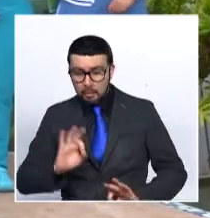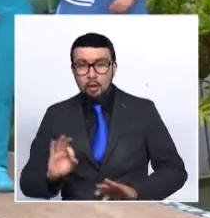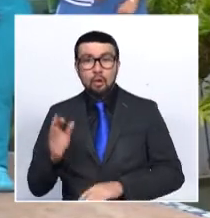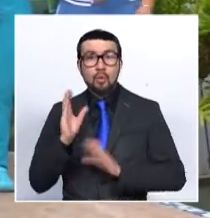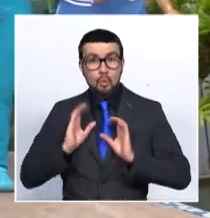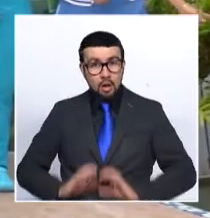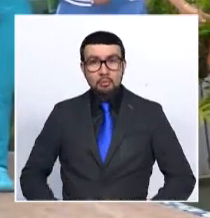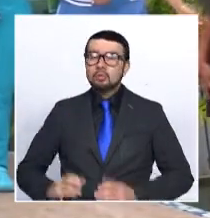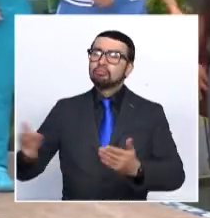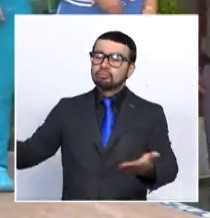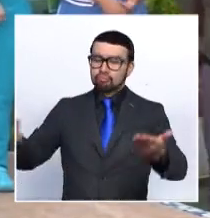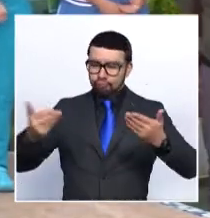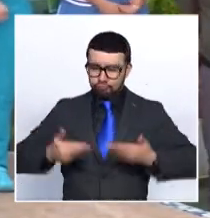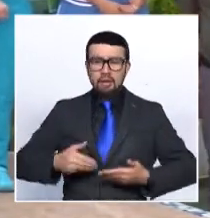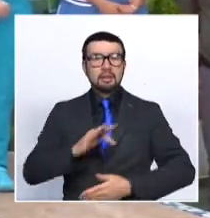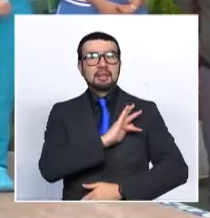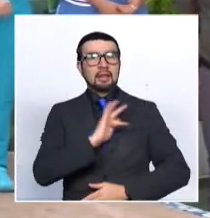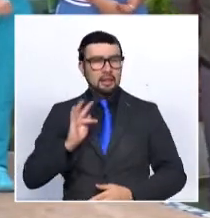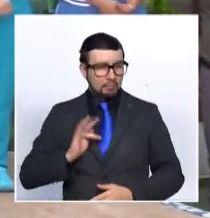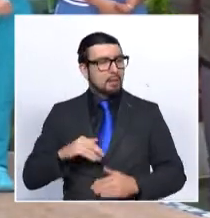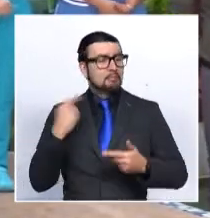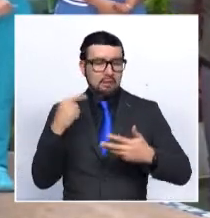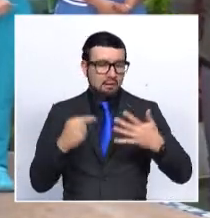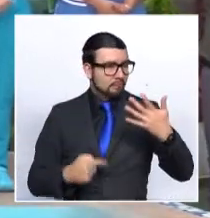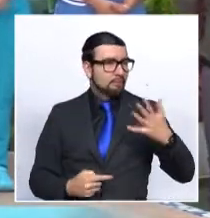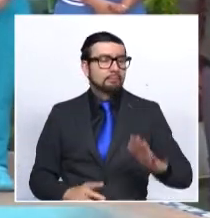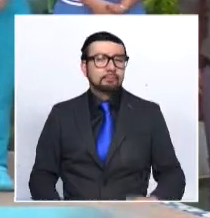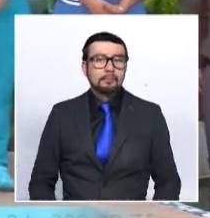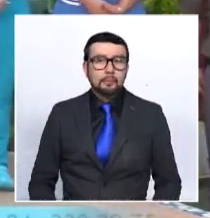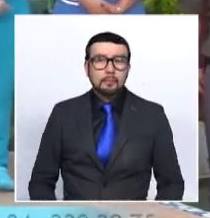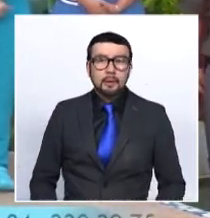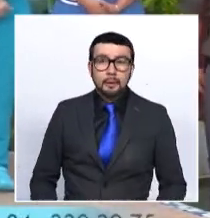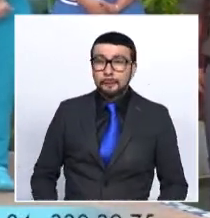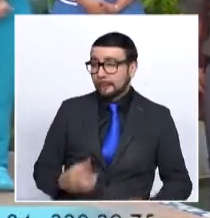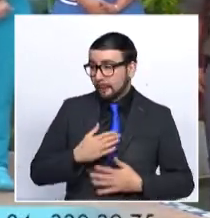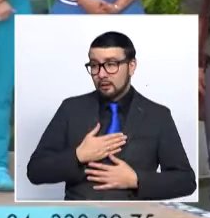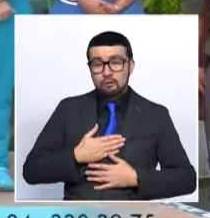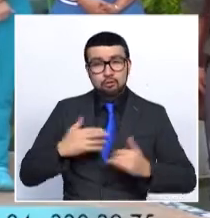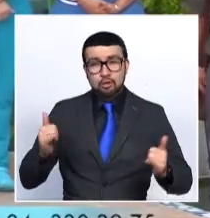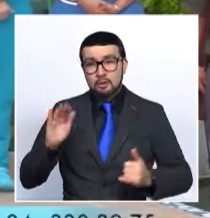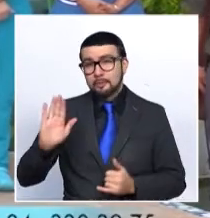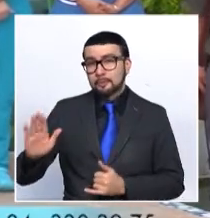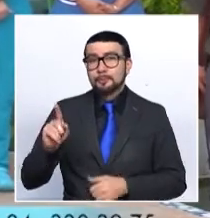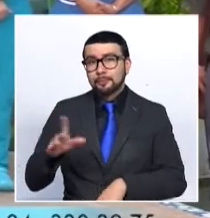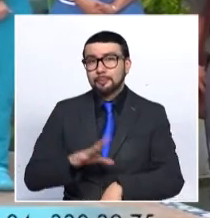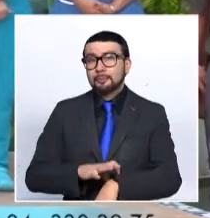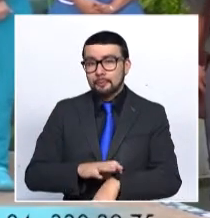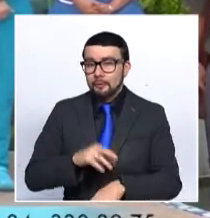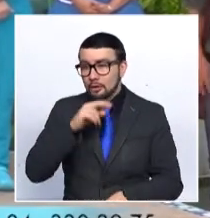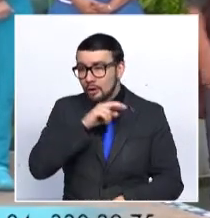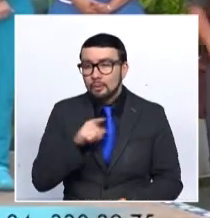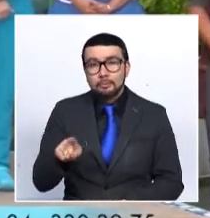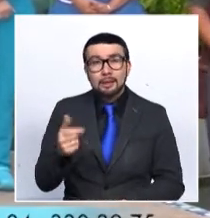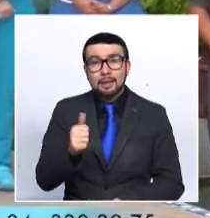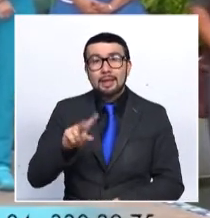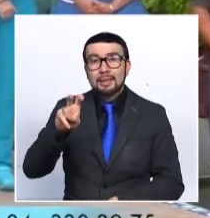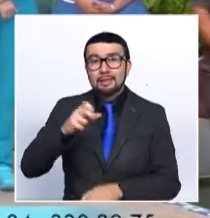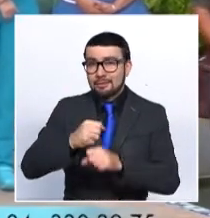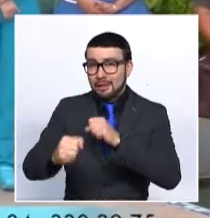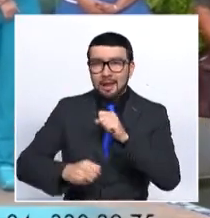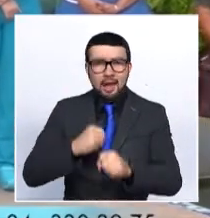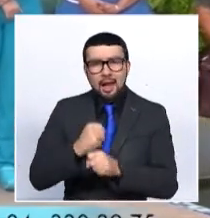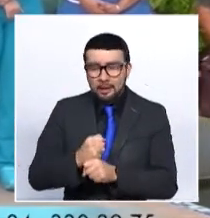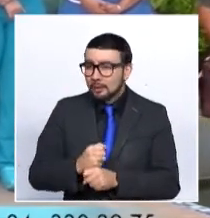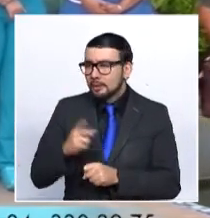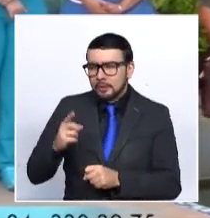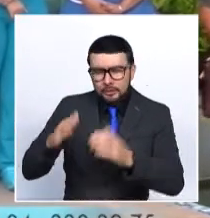recibir todas las terapias que estamos aquí hablando en el programa. Muchas felicitaciones, doctor Rojas, por estos 17 años de